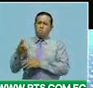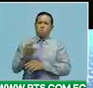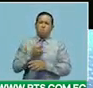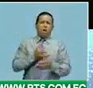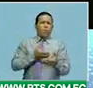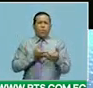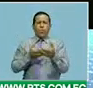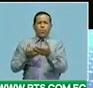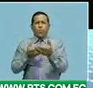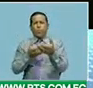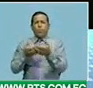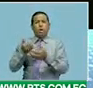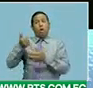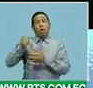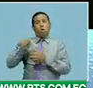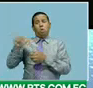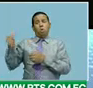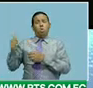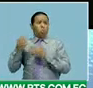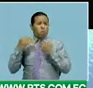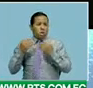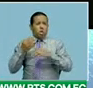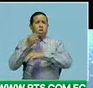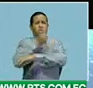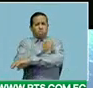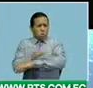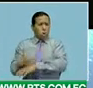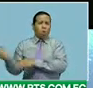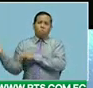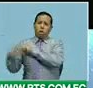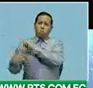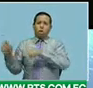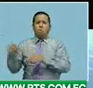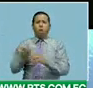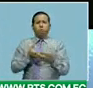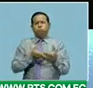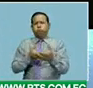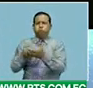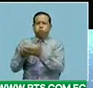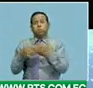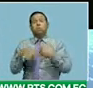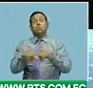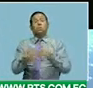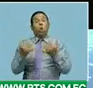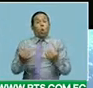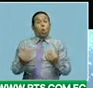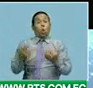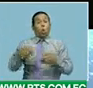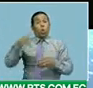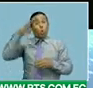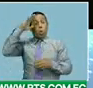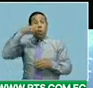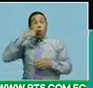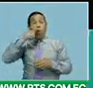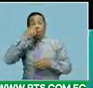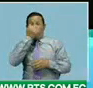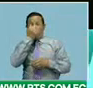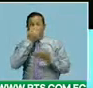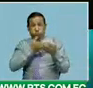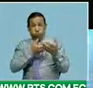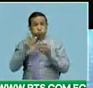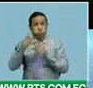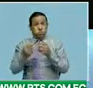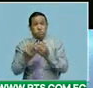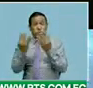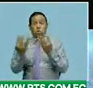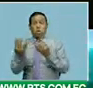tanqueros también de Guayaquil, San Borondón, y en este momento van a hacer un trabajo muy operativo con los bomberos, que las maquinarias, tanto las retocadoras de oruga como